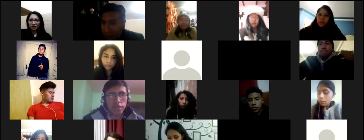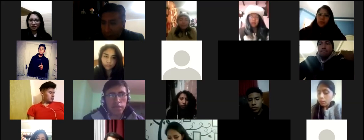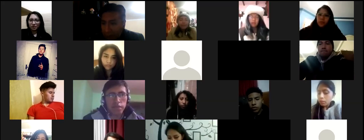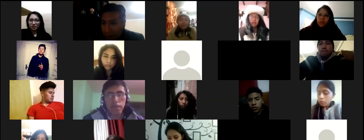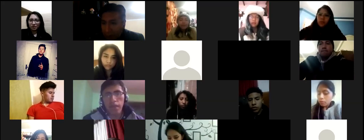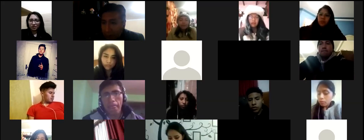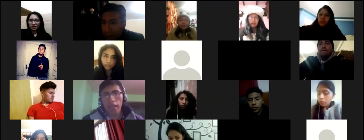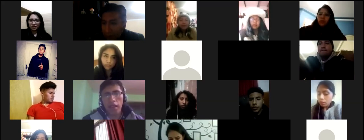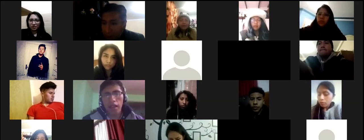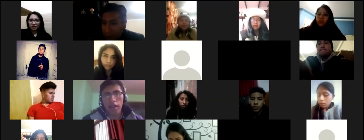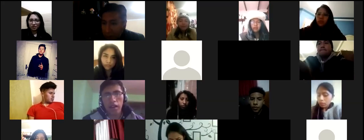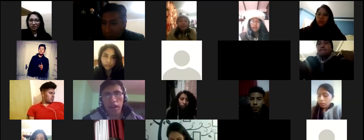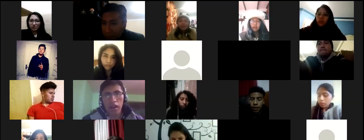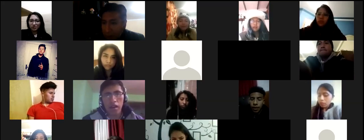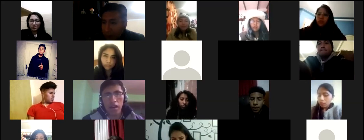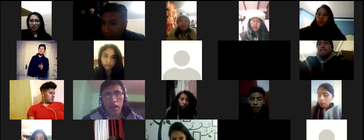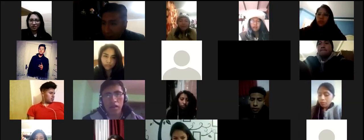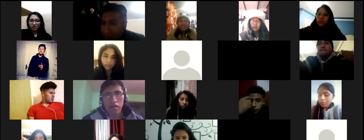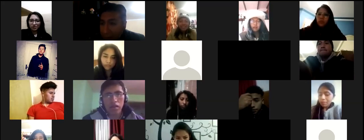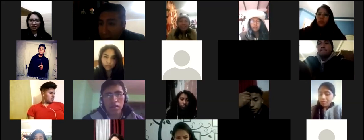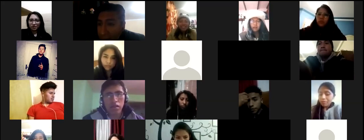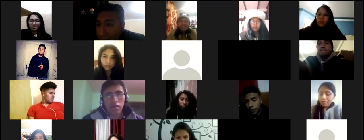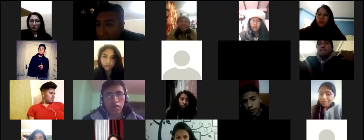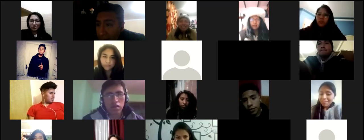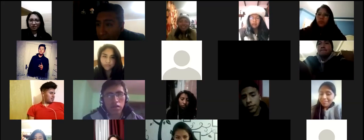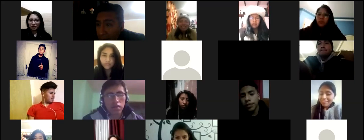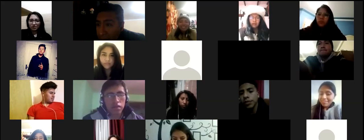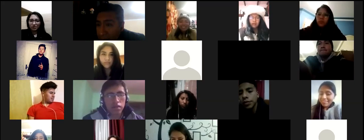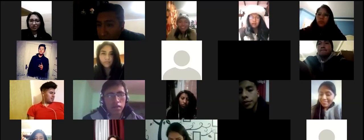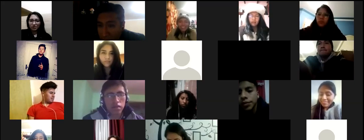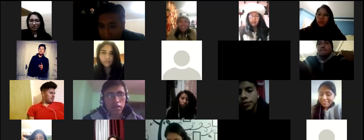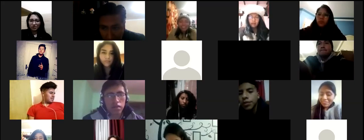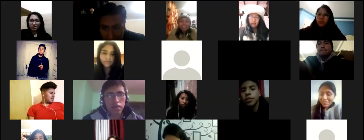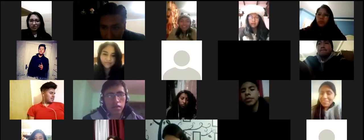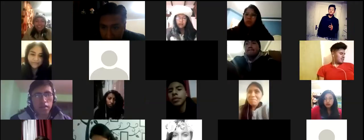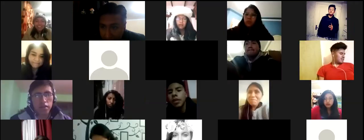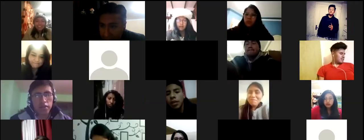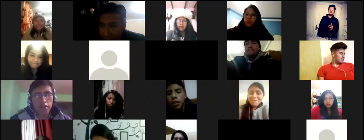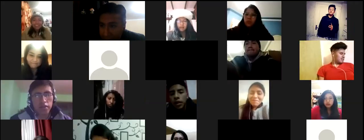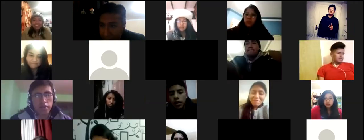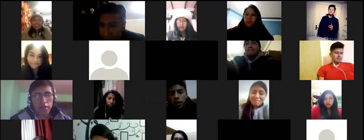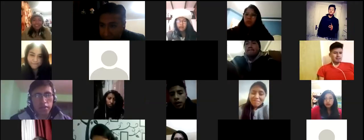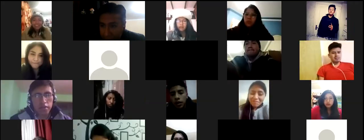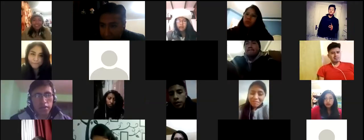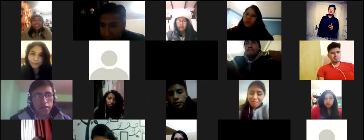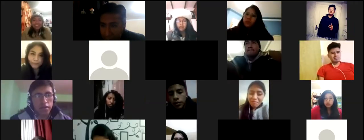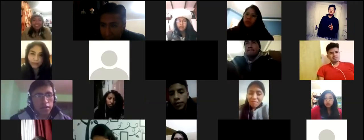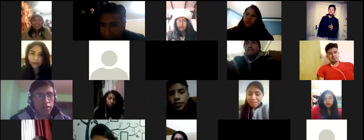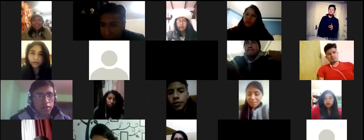maravilla todo se ha entendido pero hace un momento bien preguntas no hay preguntas jóvenes